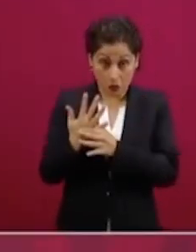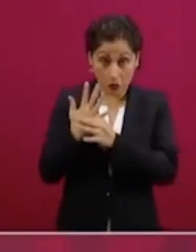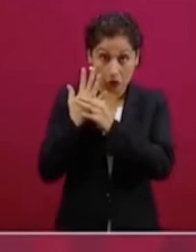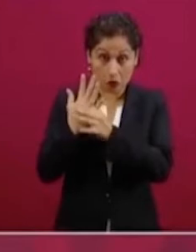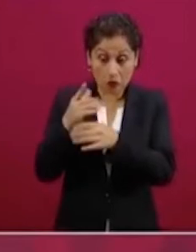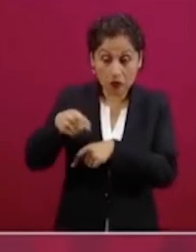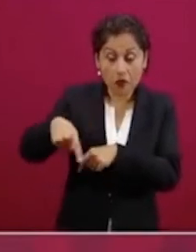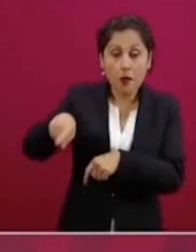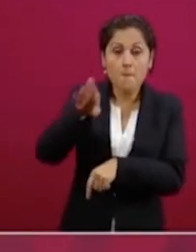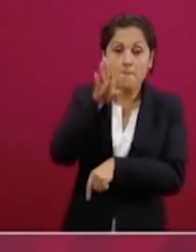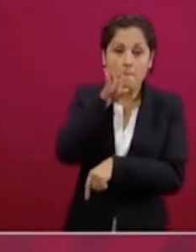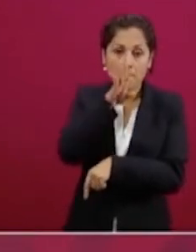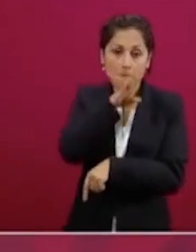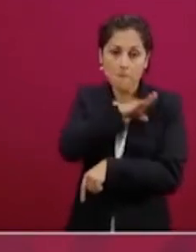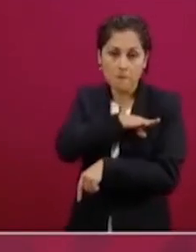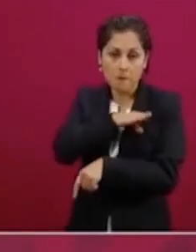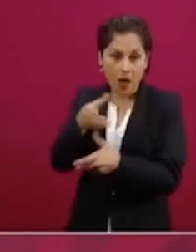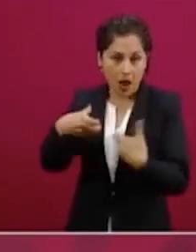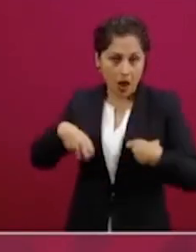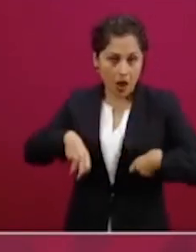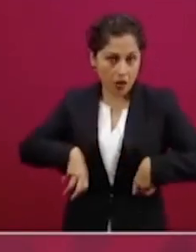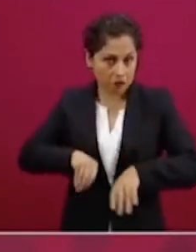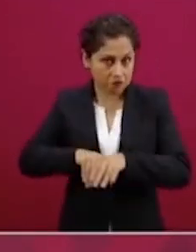casos, pero sí,